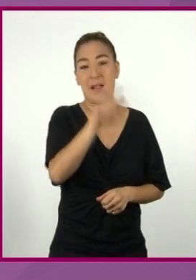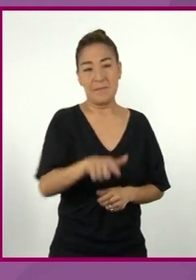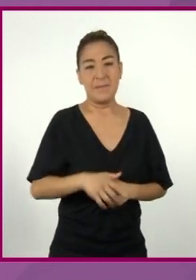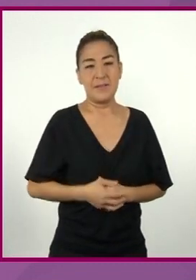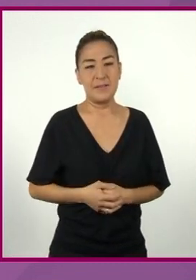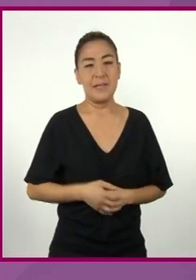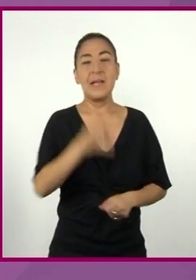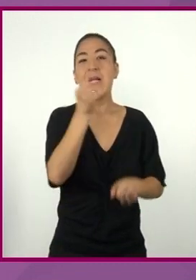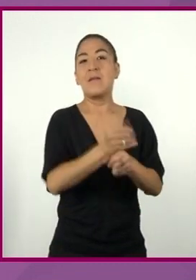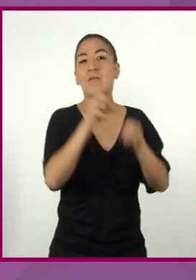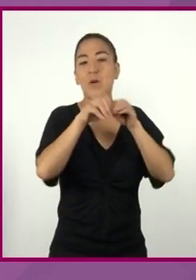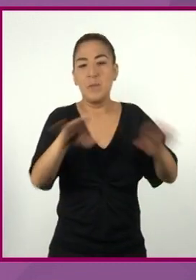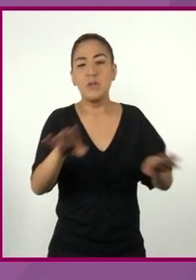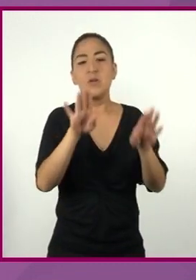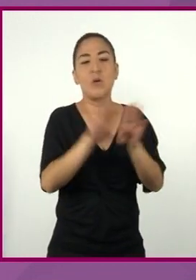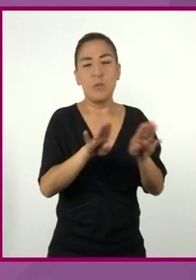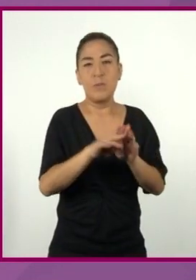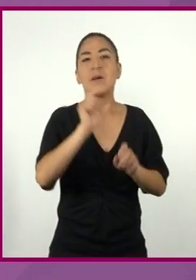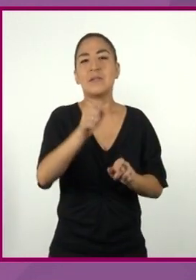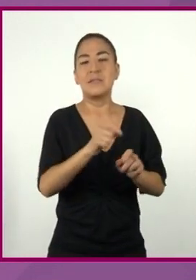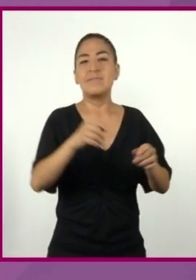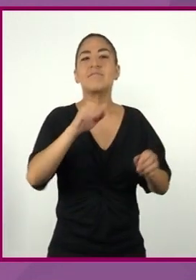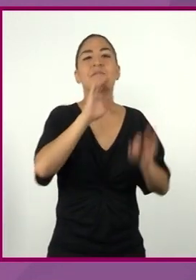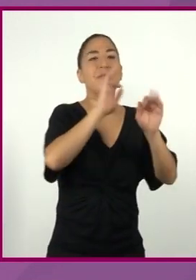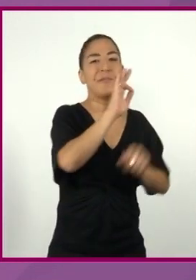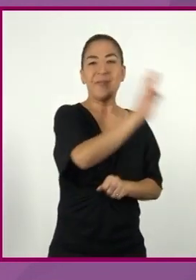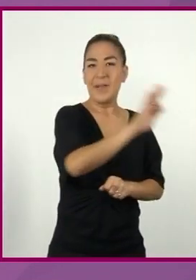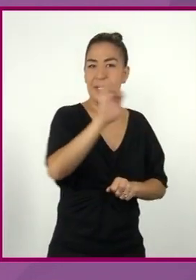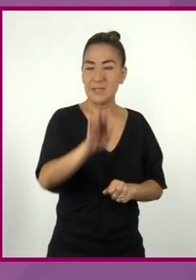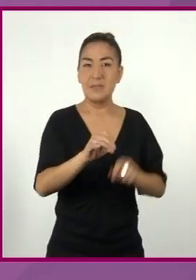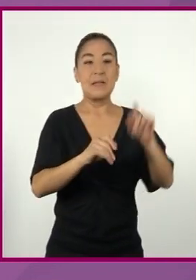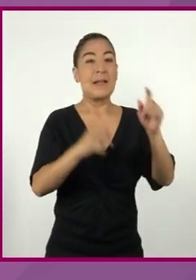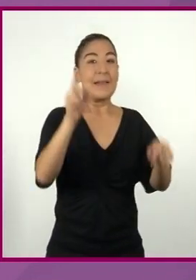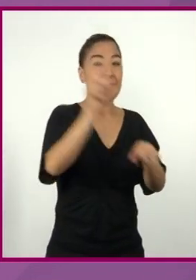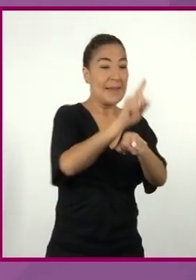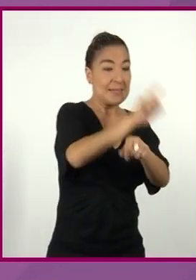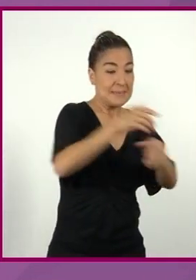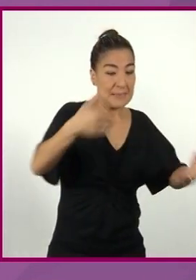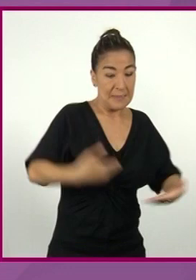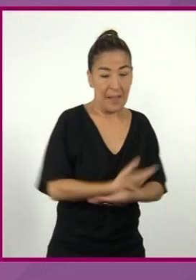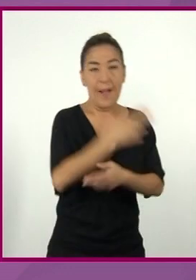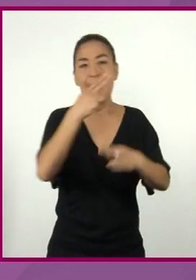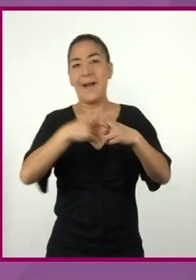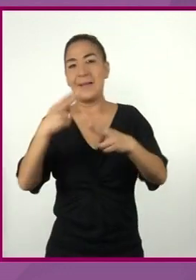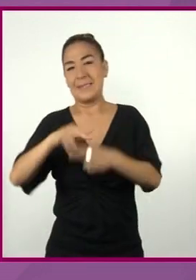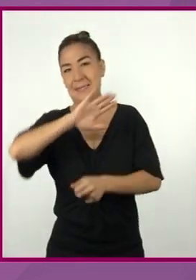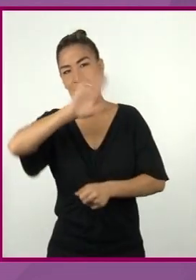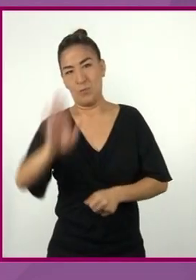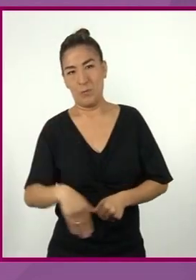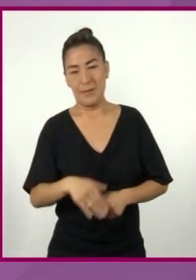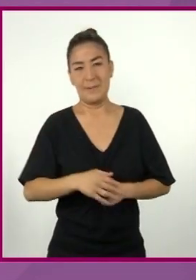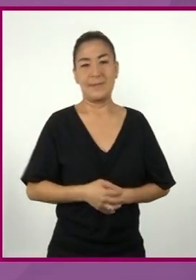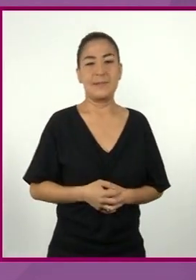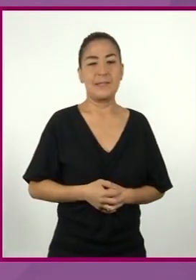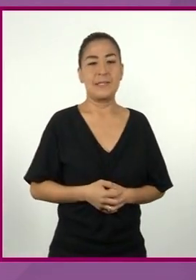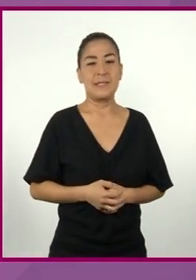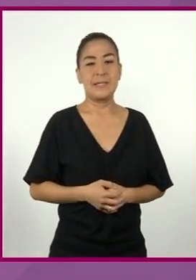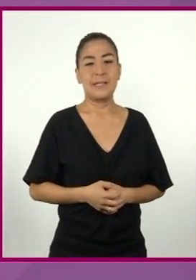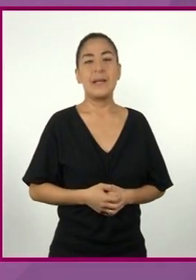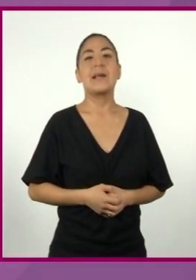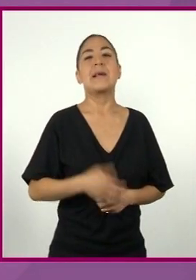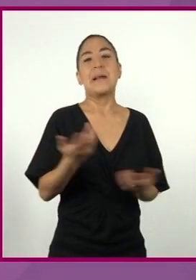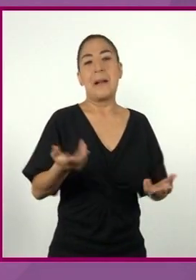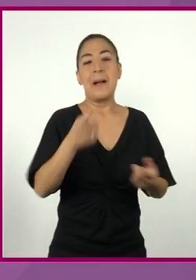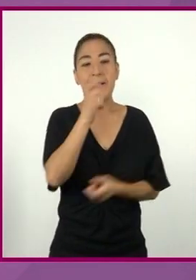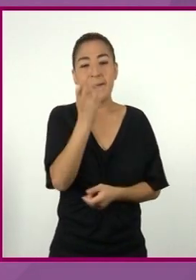la información biográfica se ordena cronológicamente, desde su nacimiento hasta su muerte. En el caso de